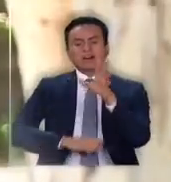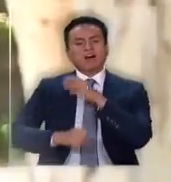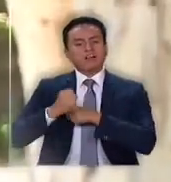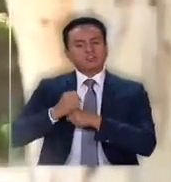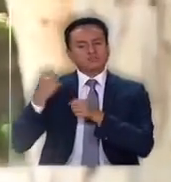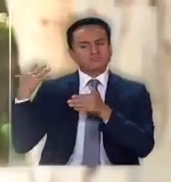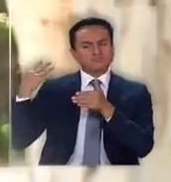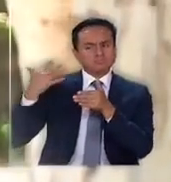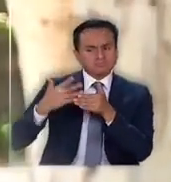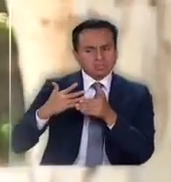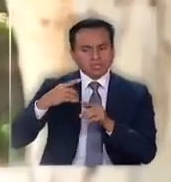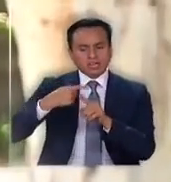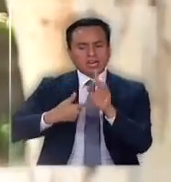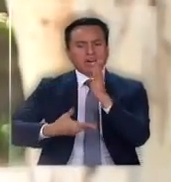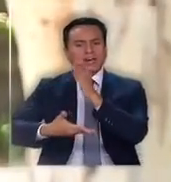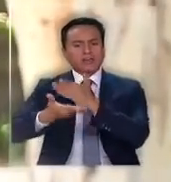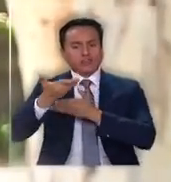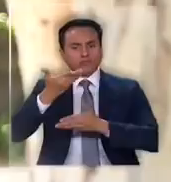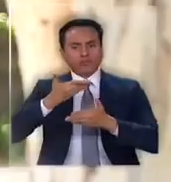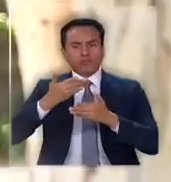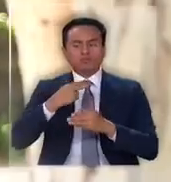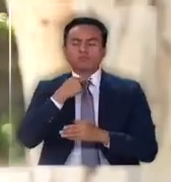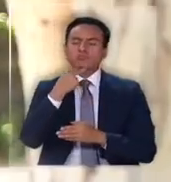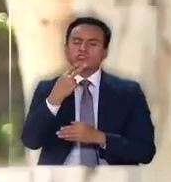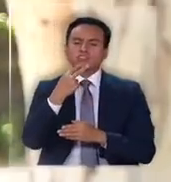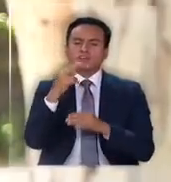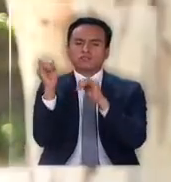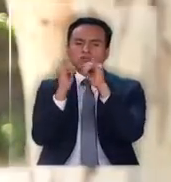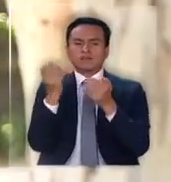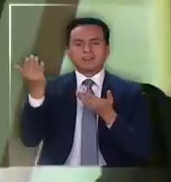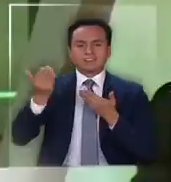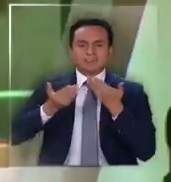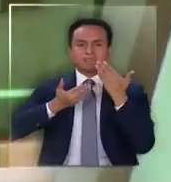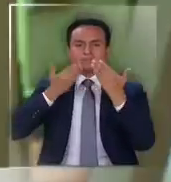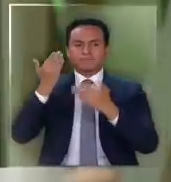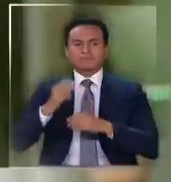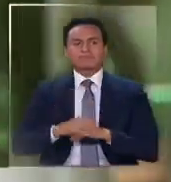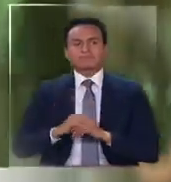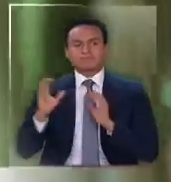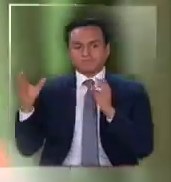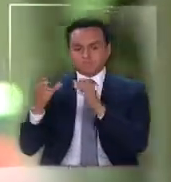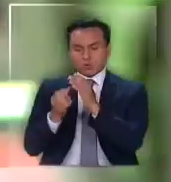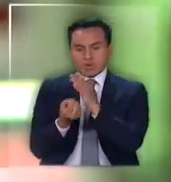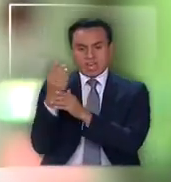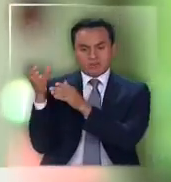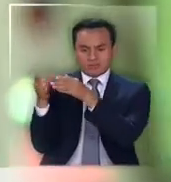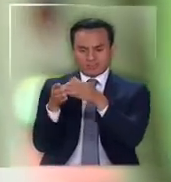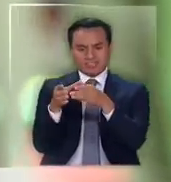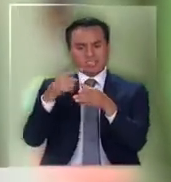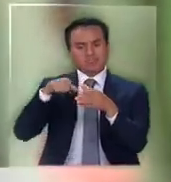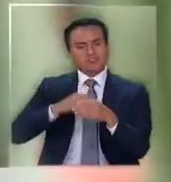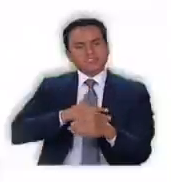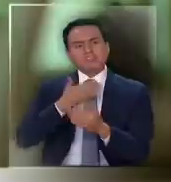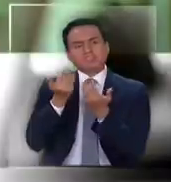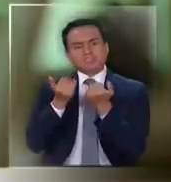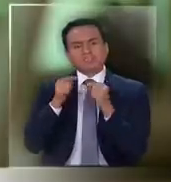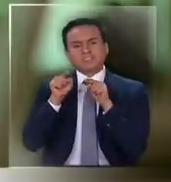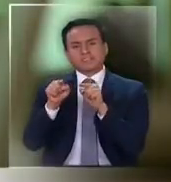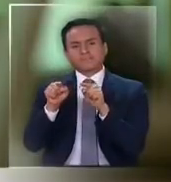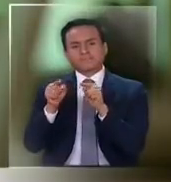poco se renovó las voces, la forma de cantar. Generaciones que vienen ahora, que siento que necesitan